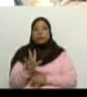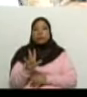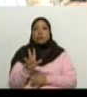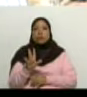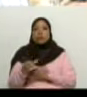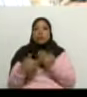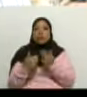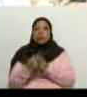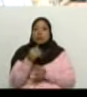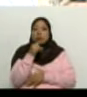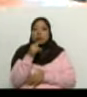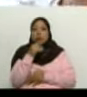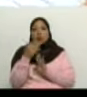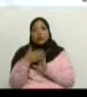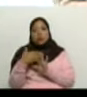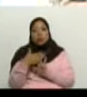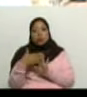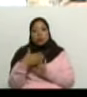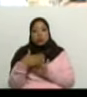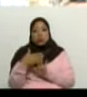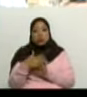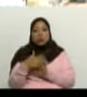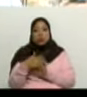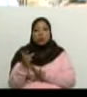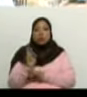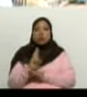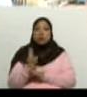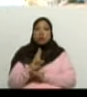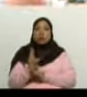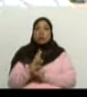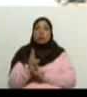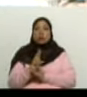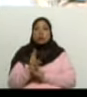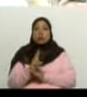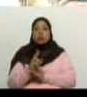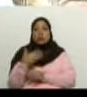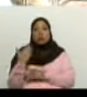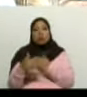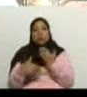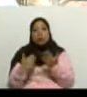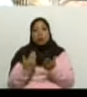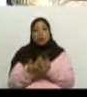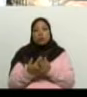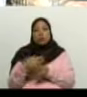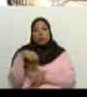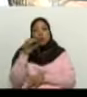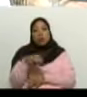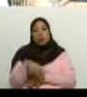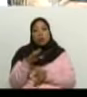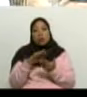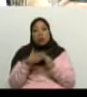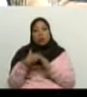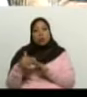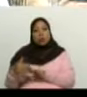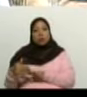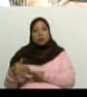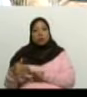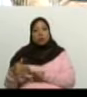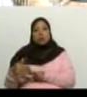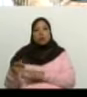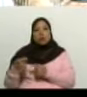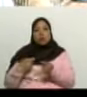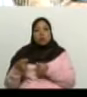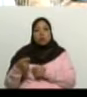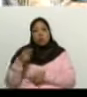da soluciones inmediatamente, que dan ese pase a los estados, a las comunidades que se tienen que organizar,